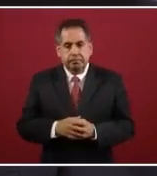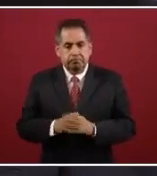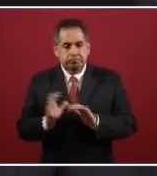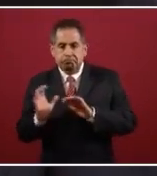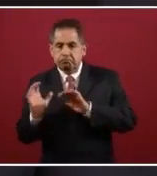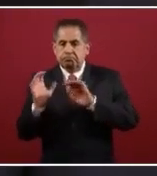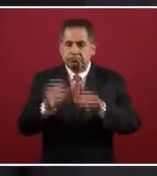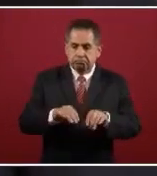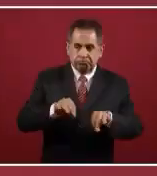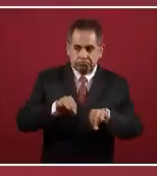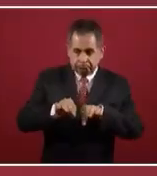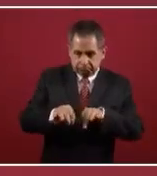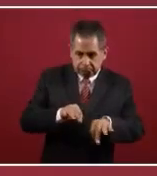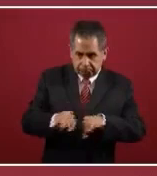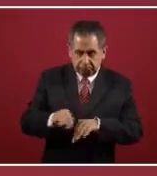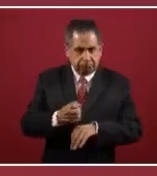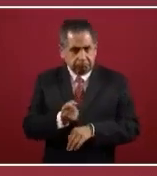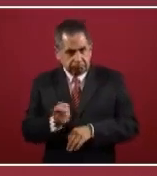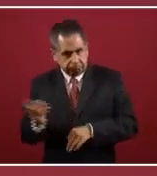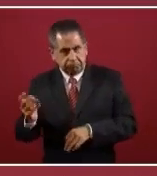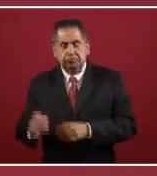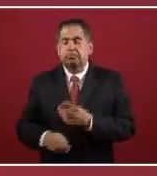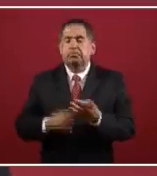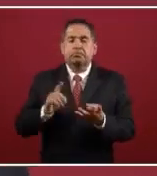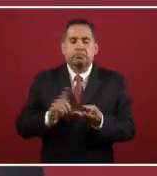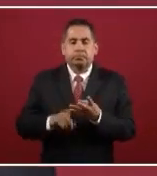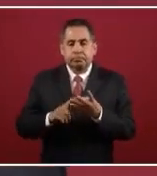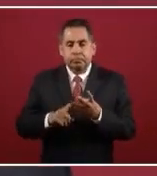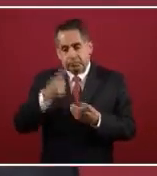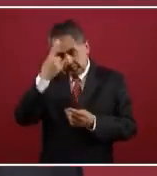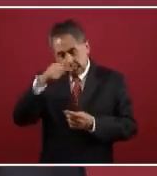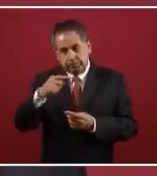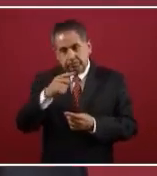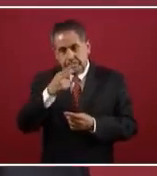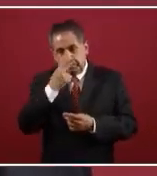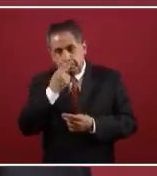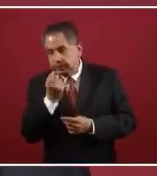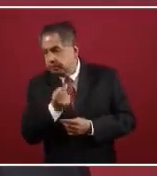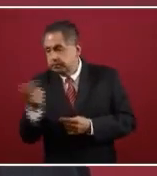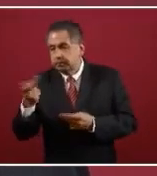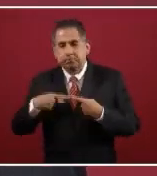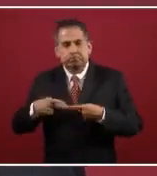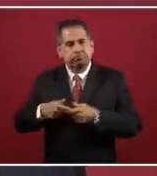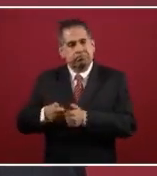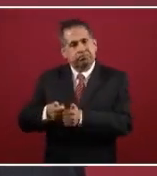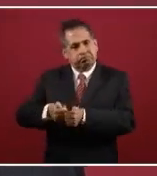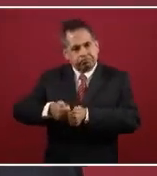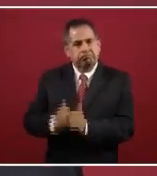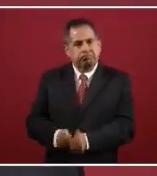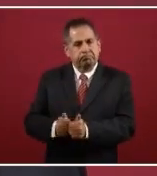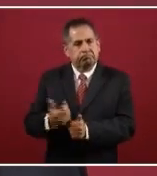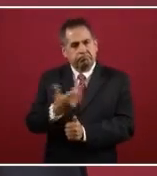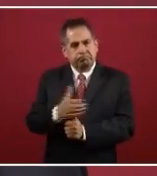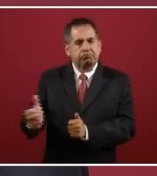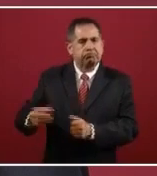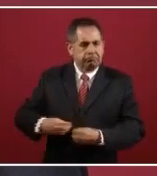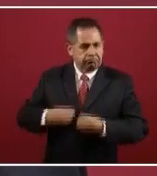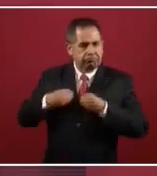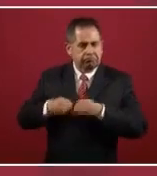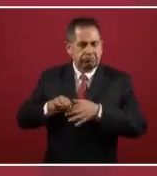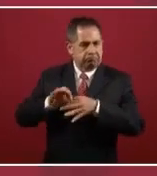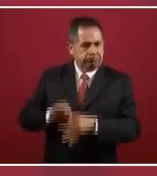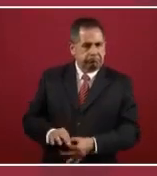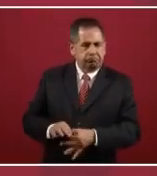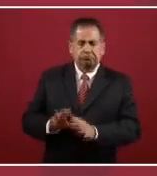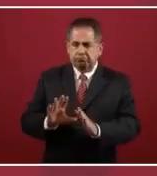empleos, significa arraigar a los campesinos a sus lugares